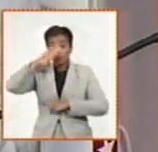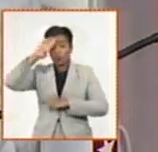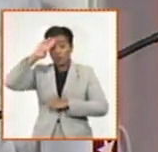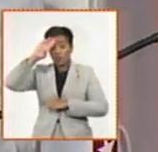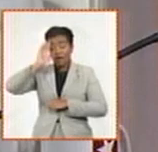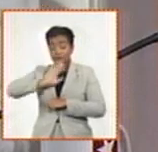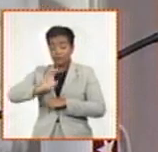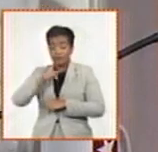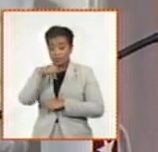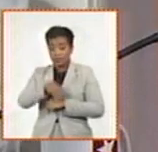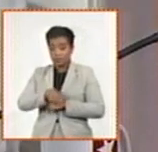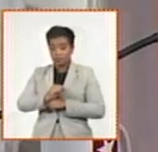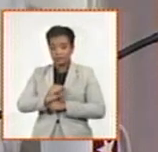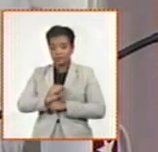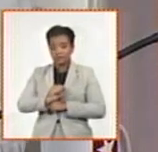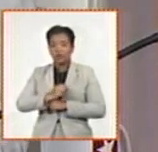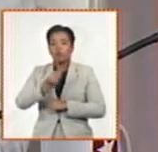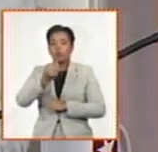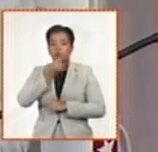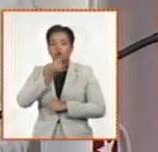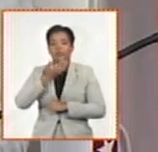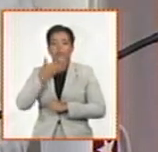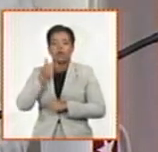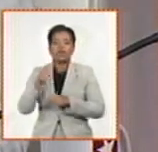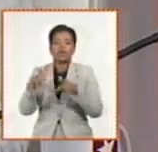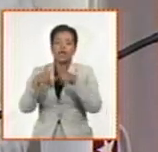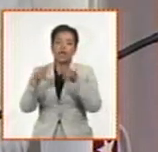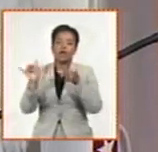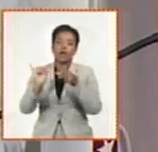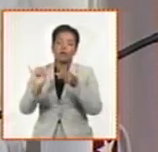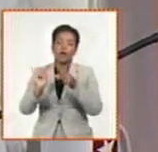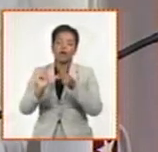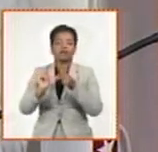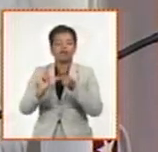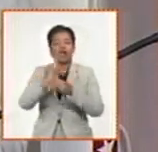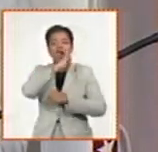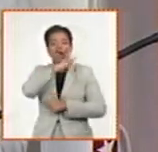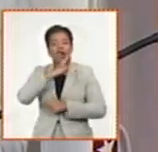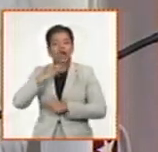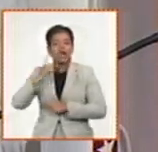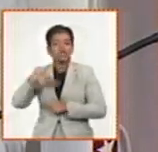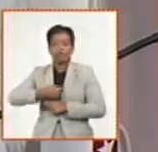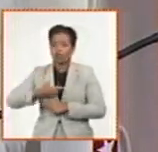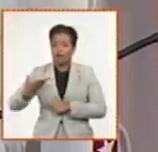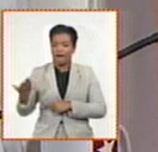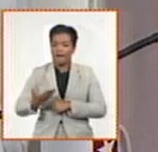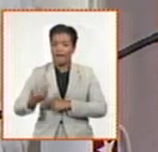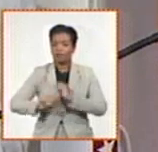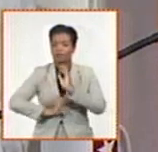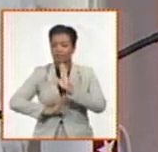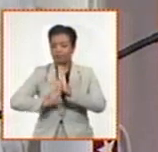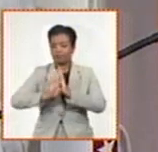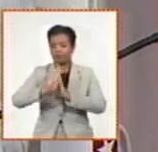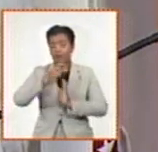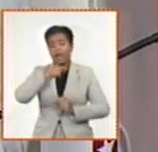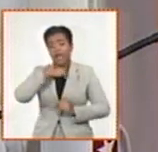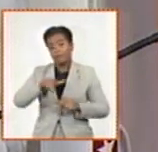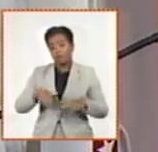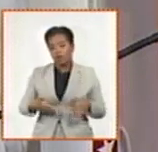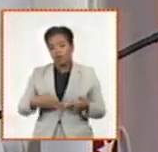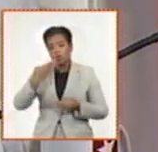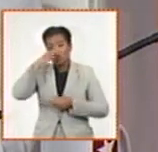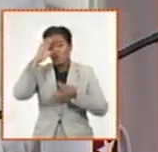de factores, permitió avanzar muy rápido. Claro. Dentro de esos factores, primero la tenencia de la